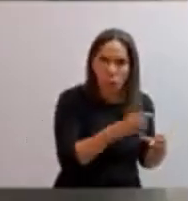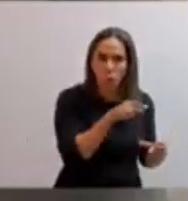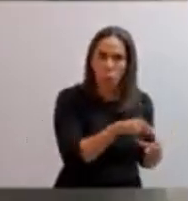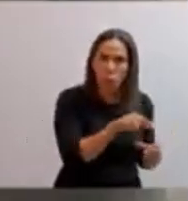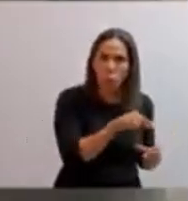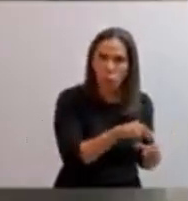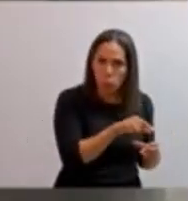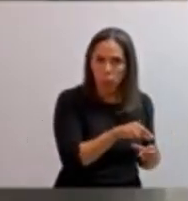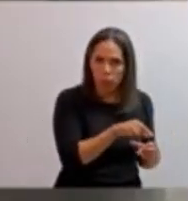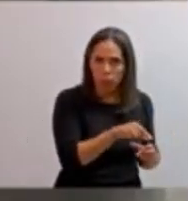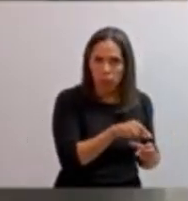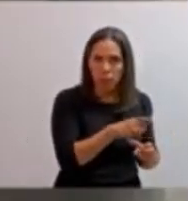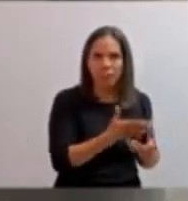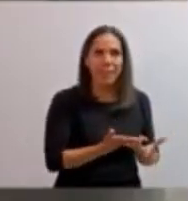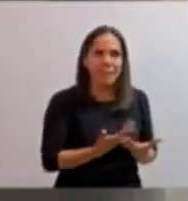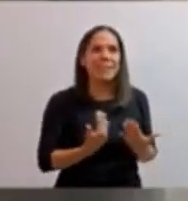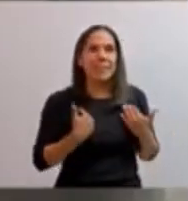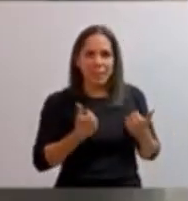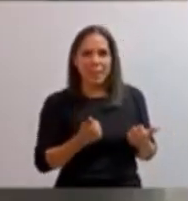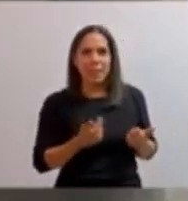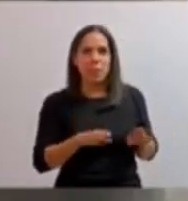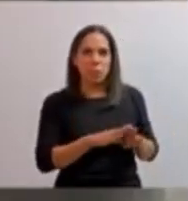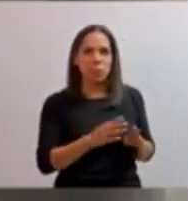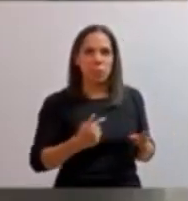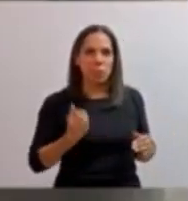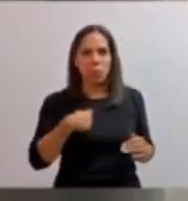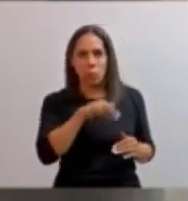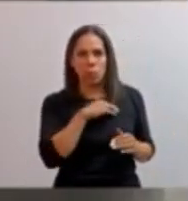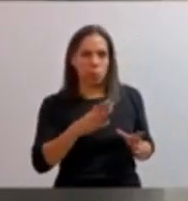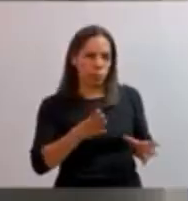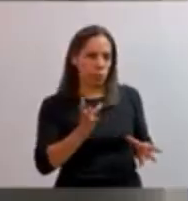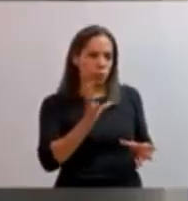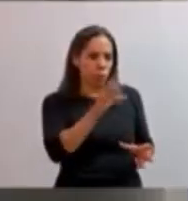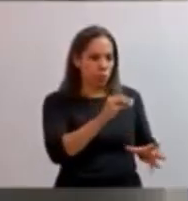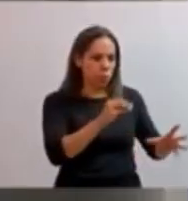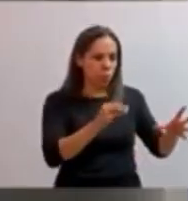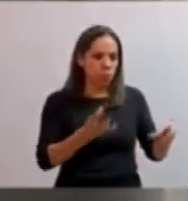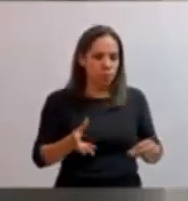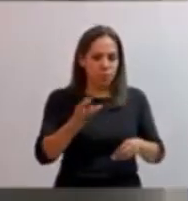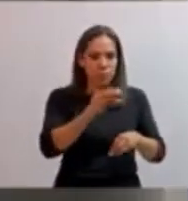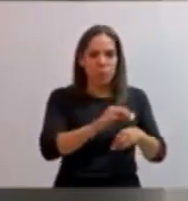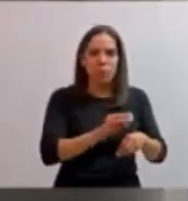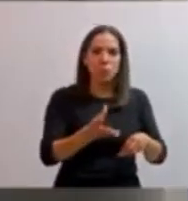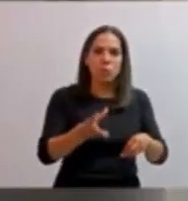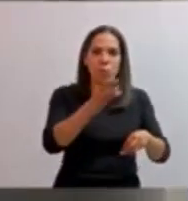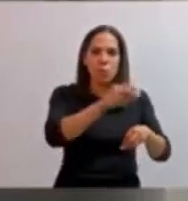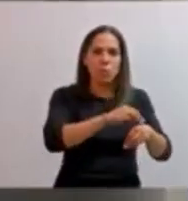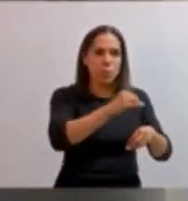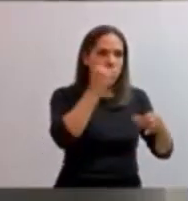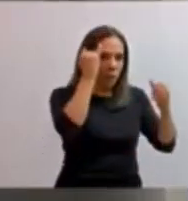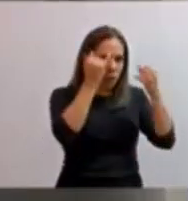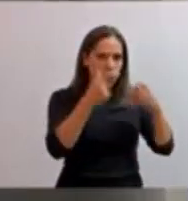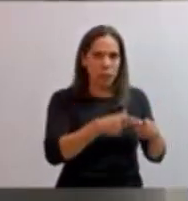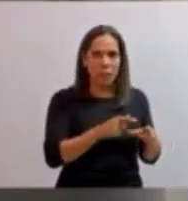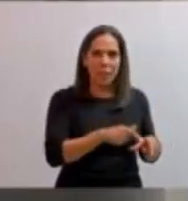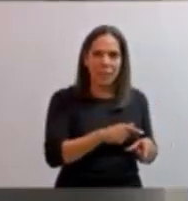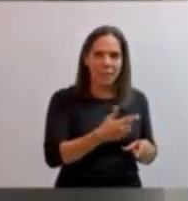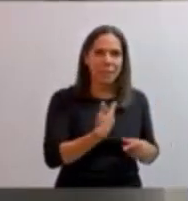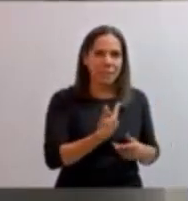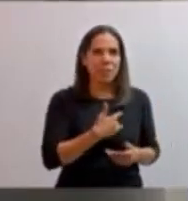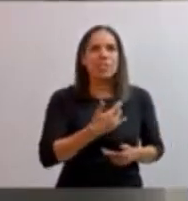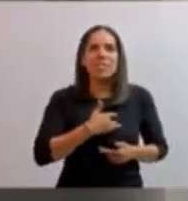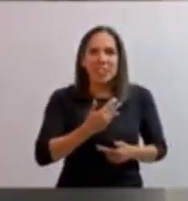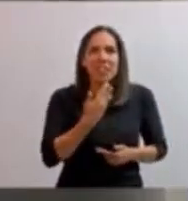vamos caminando. Y también hay una cosa bien importante, se construye una identidad, y entonces los maestros nos damos